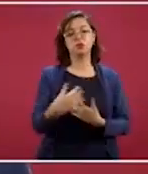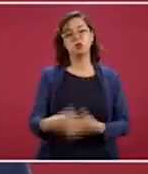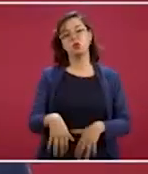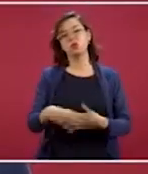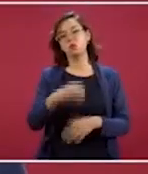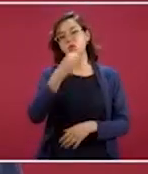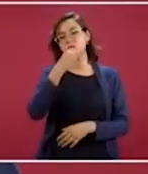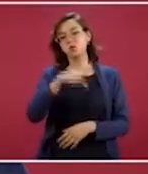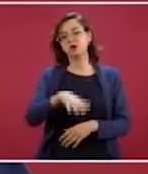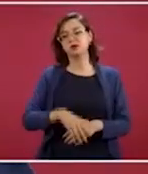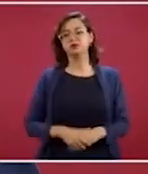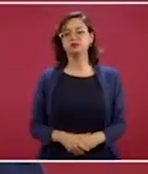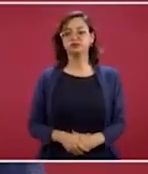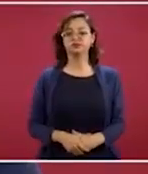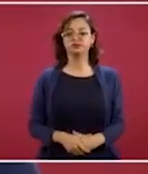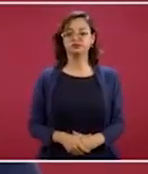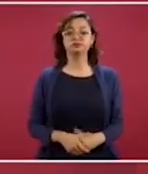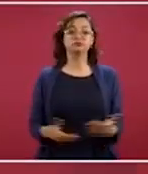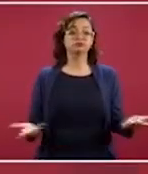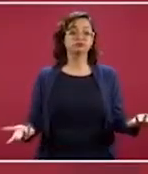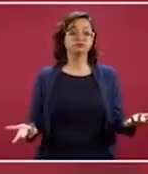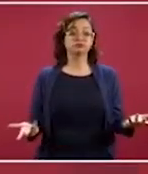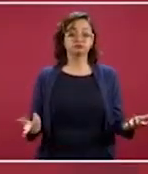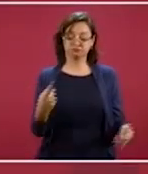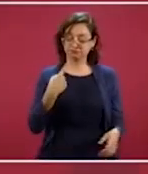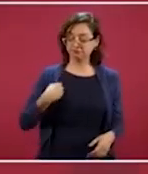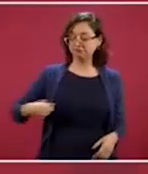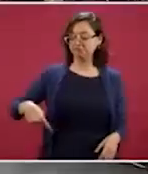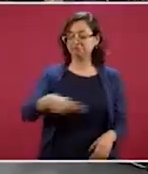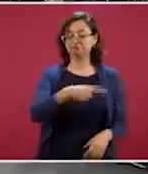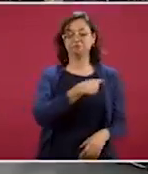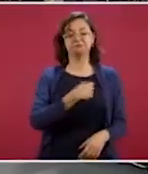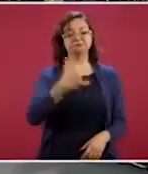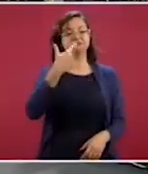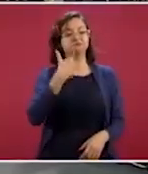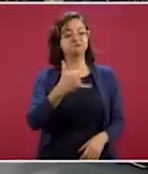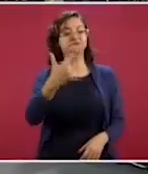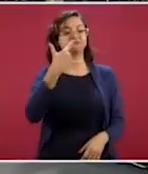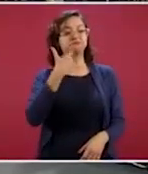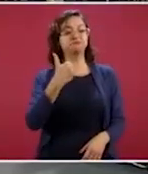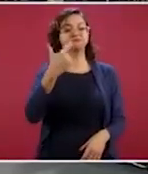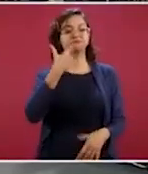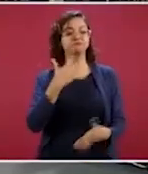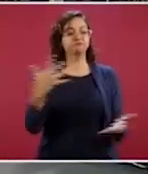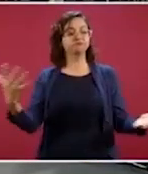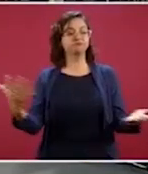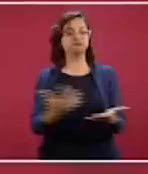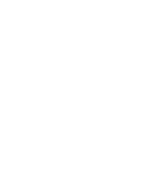Miren cómo llegamos nosotros, de manera pacífica.